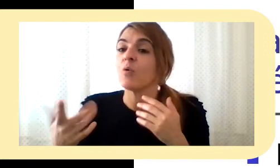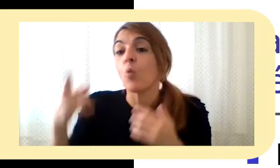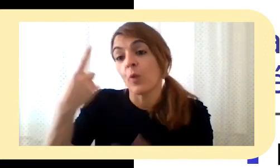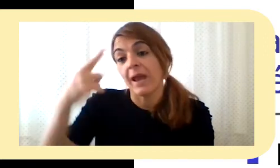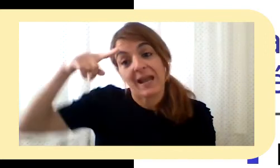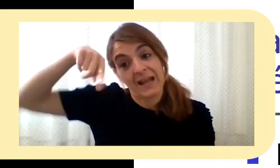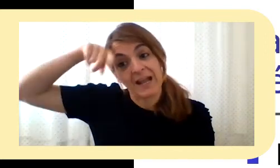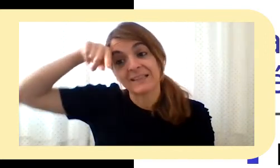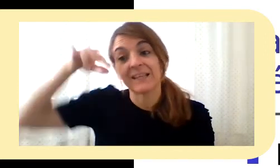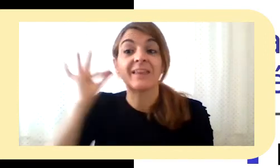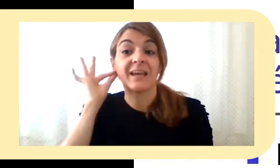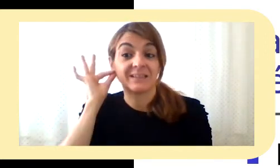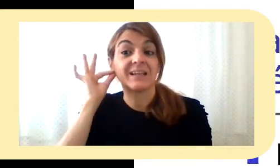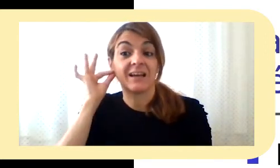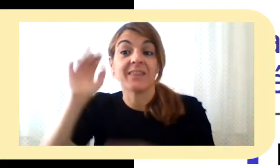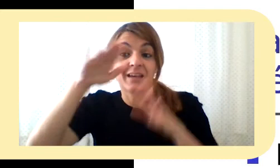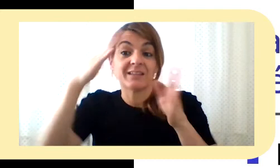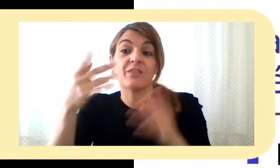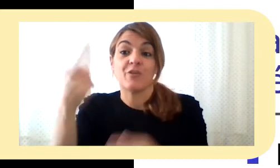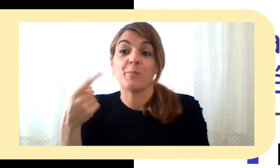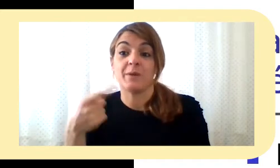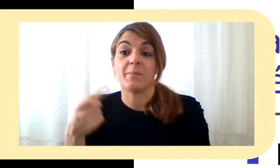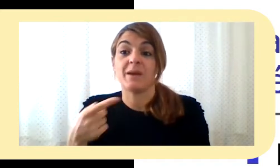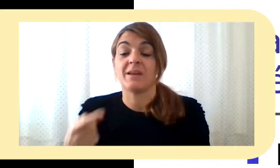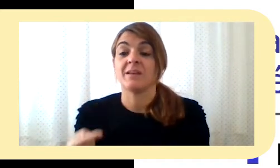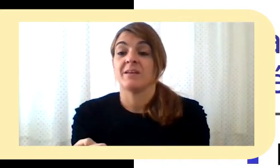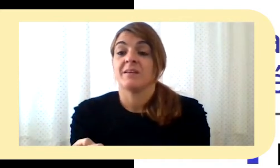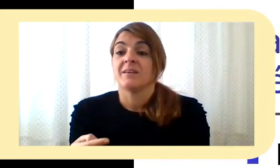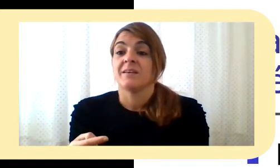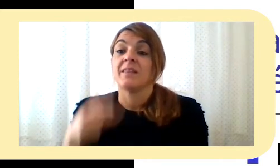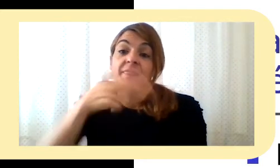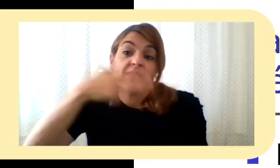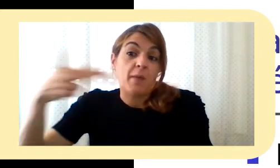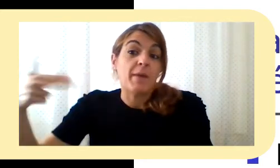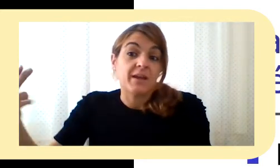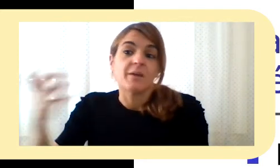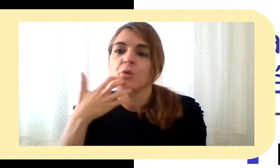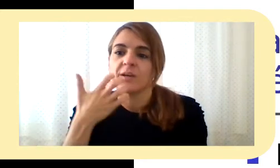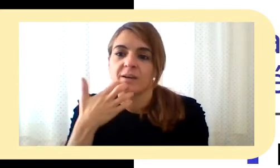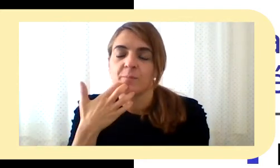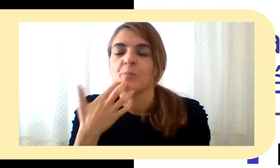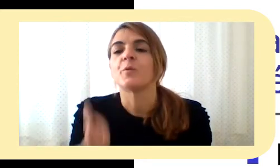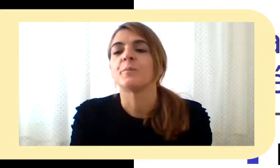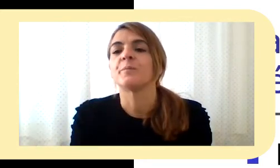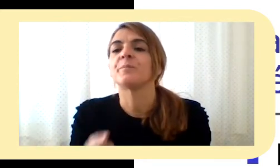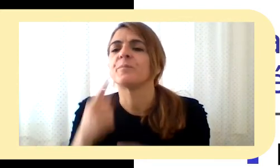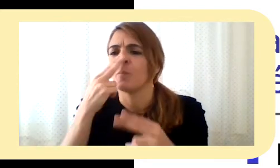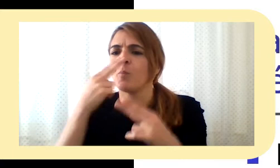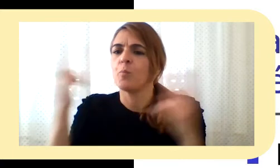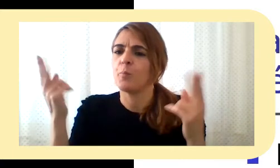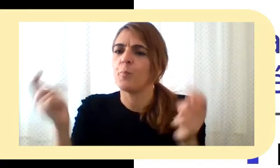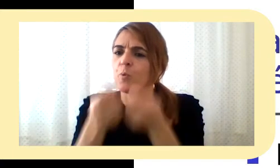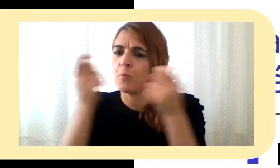primaria que existen en algunos países, por ejemplo Dinamarca, Sabine Oerlet Prigione, publica en junio-julio de este